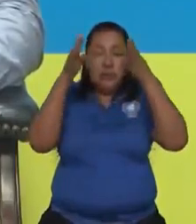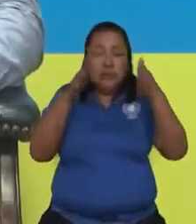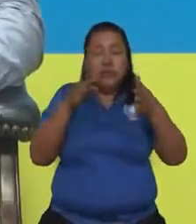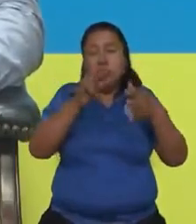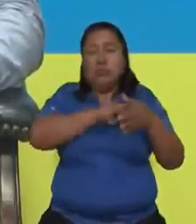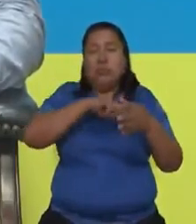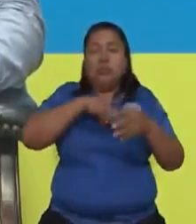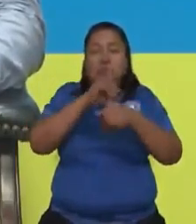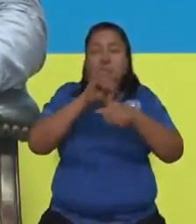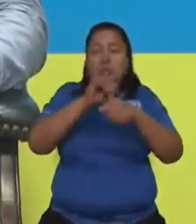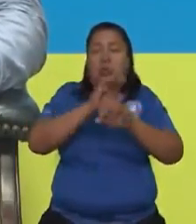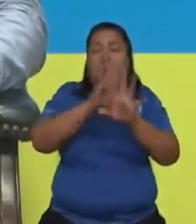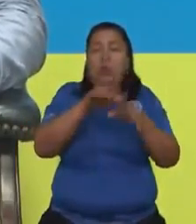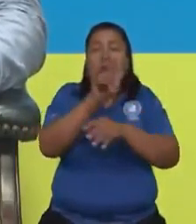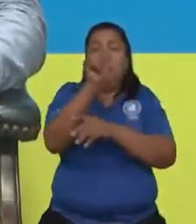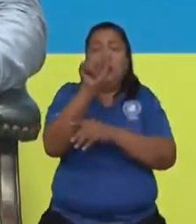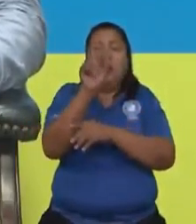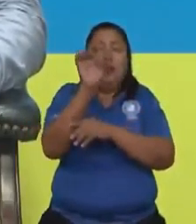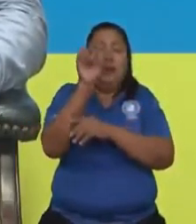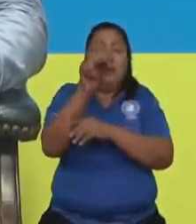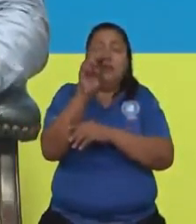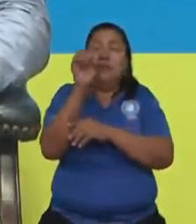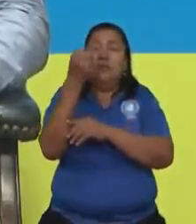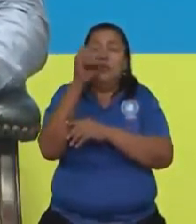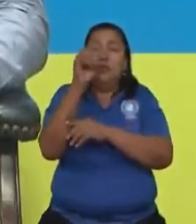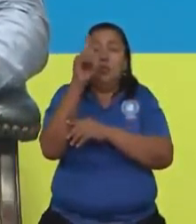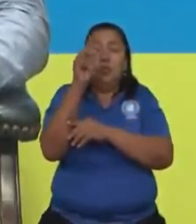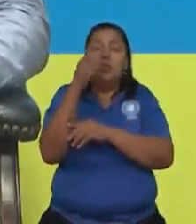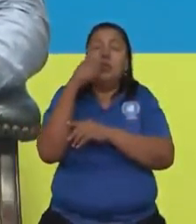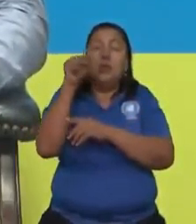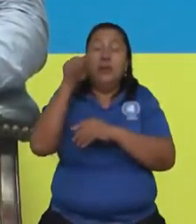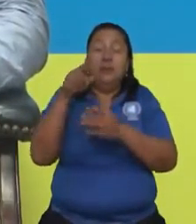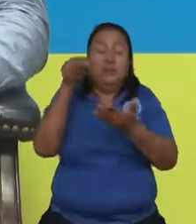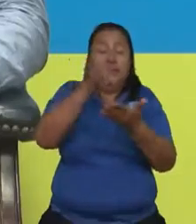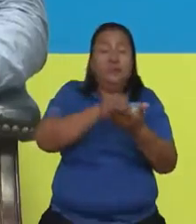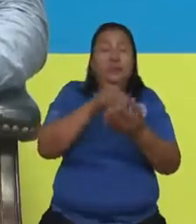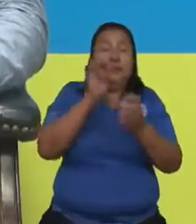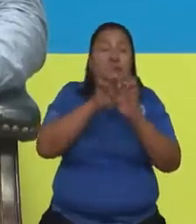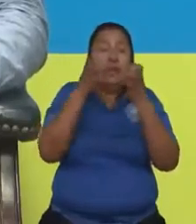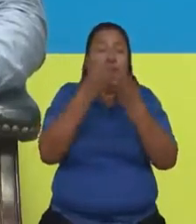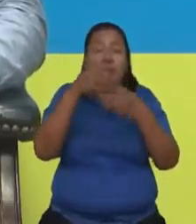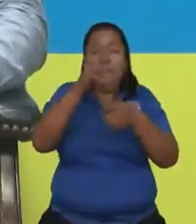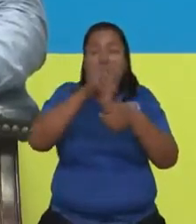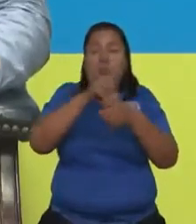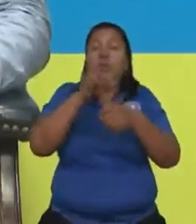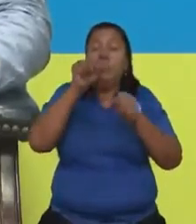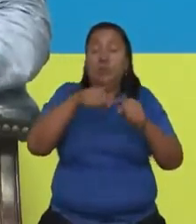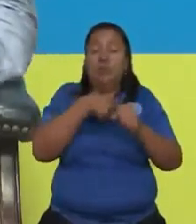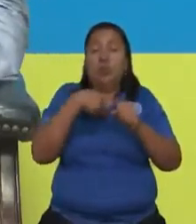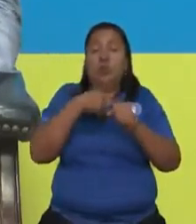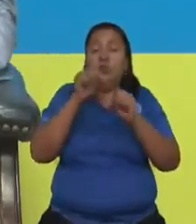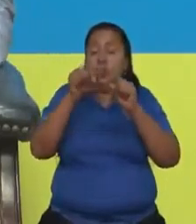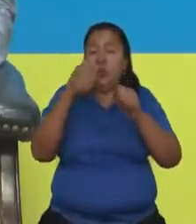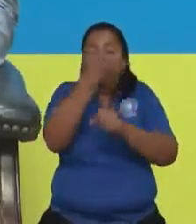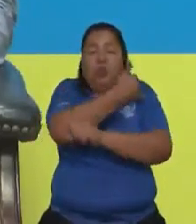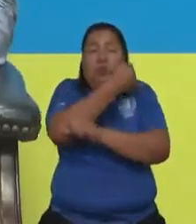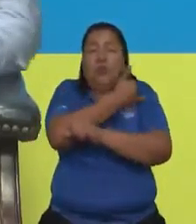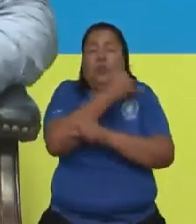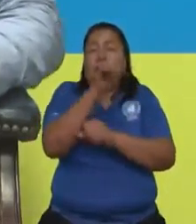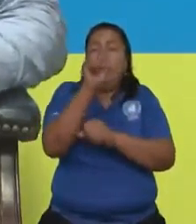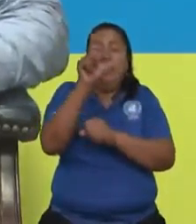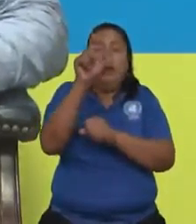pausa. Usted no le cambie de canal, amigos televidentes, que estamos hablando sobre las infecciones del oído.